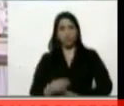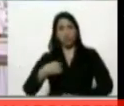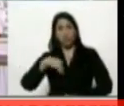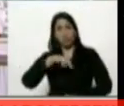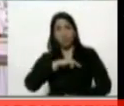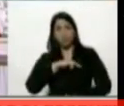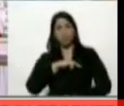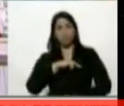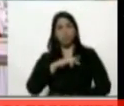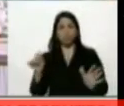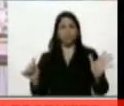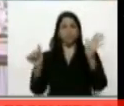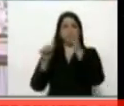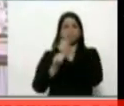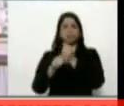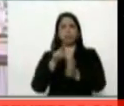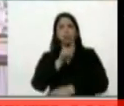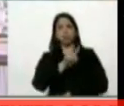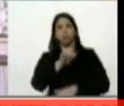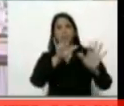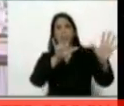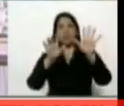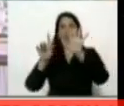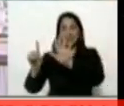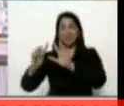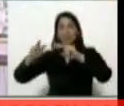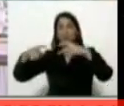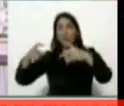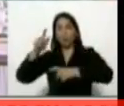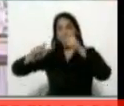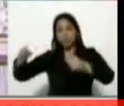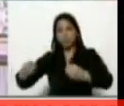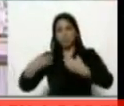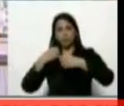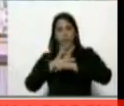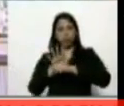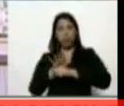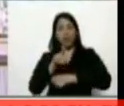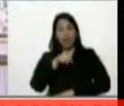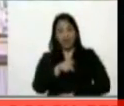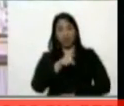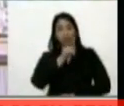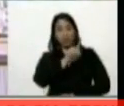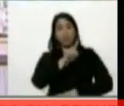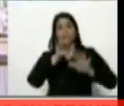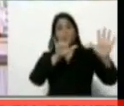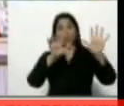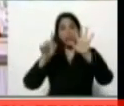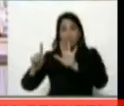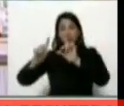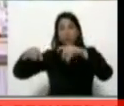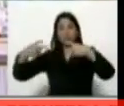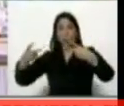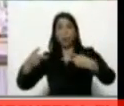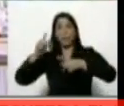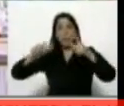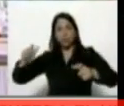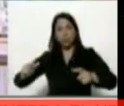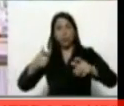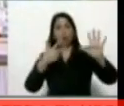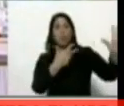crearon. El director de la empresa es un ex oficial ruso, pues, es un ex